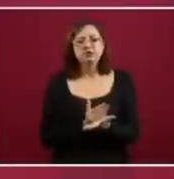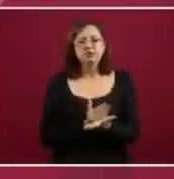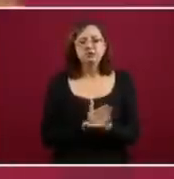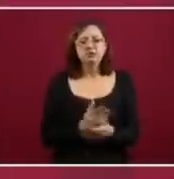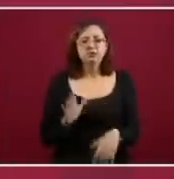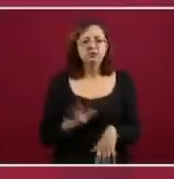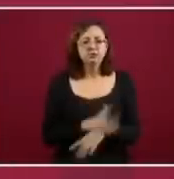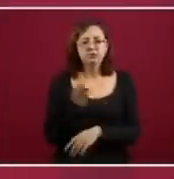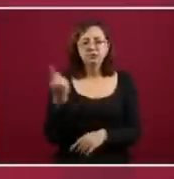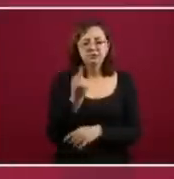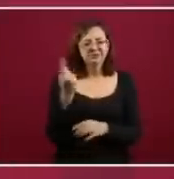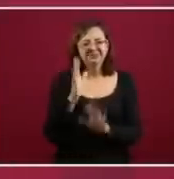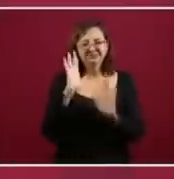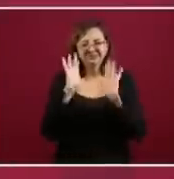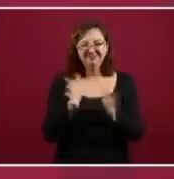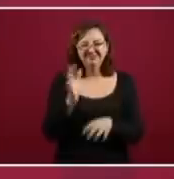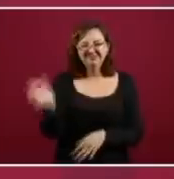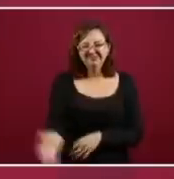porque ya falta poco